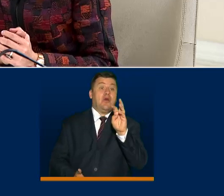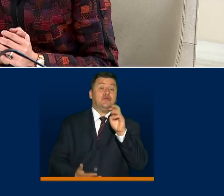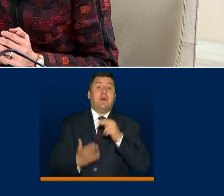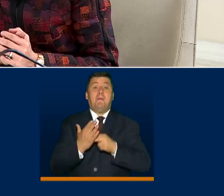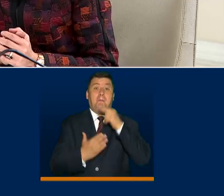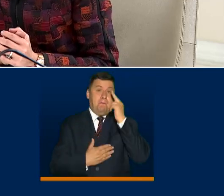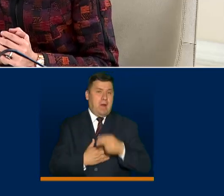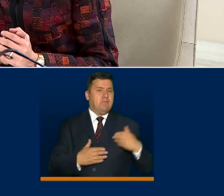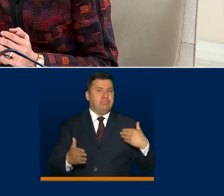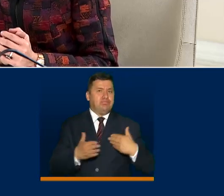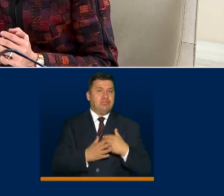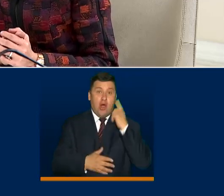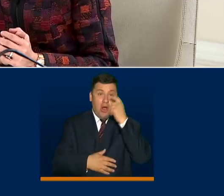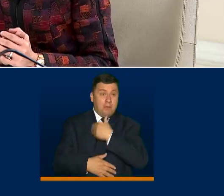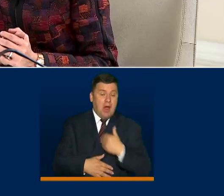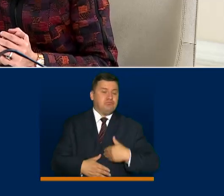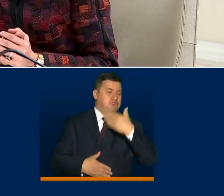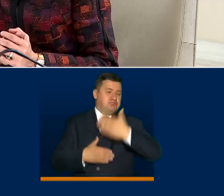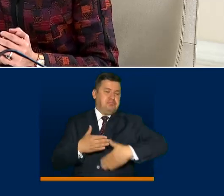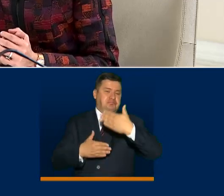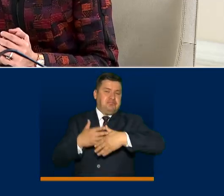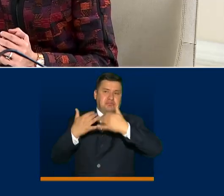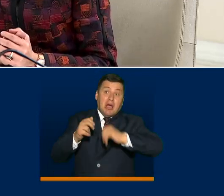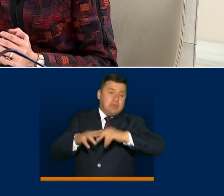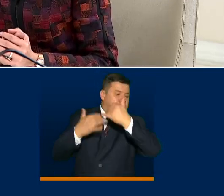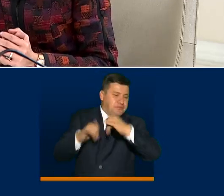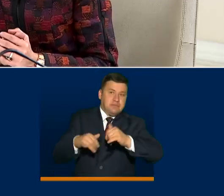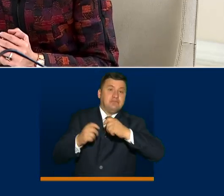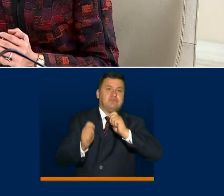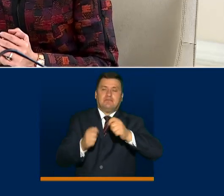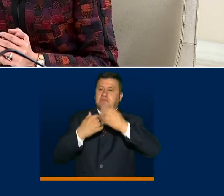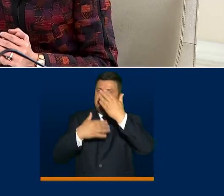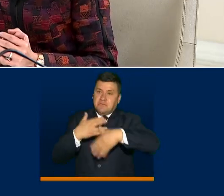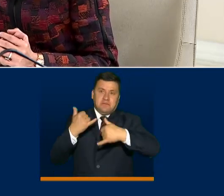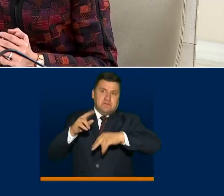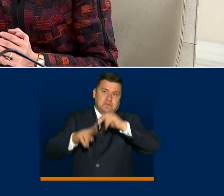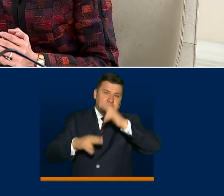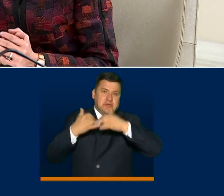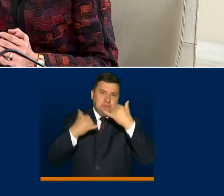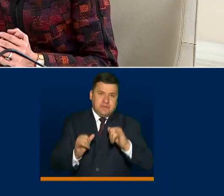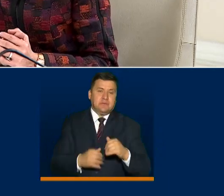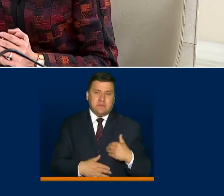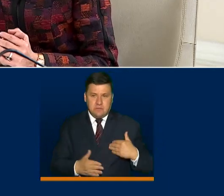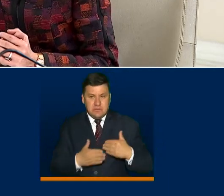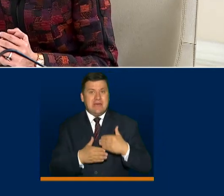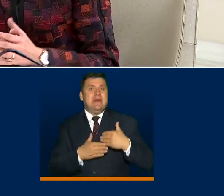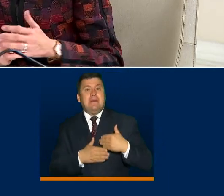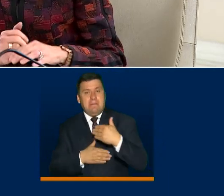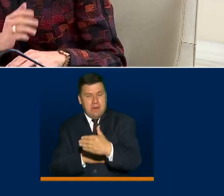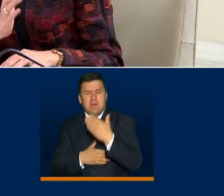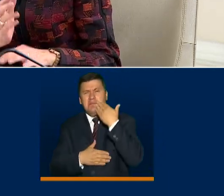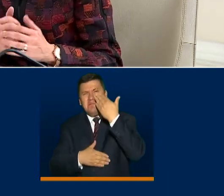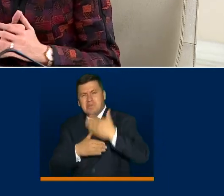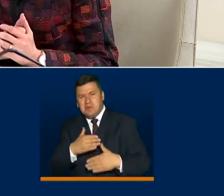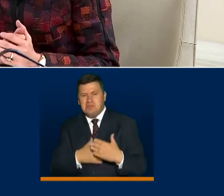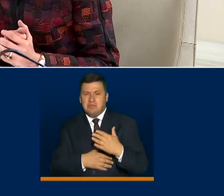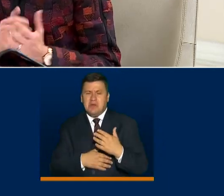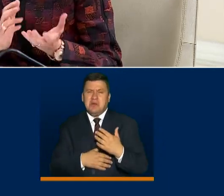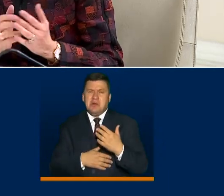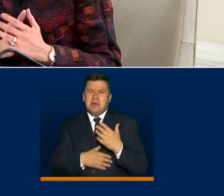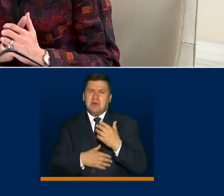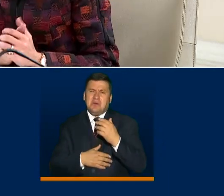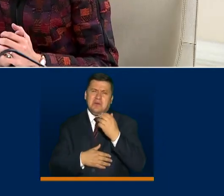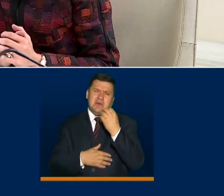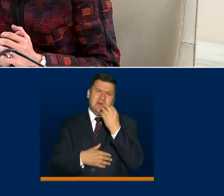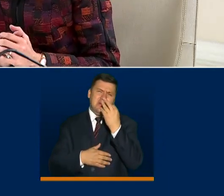que se concluirán en este gobierno y se terminan, y 22 proyectos que se inician las obras durante este gobierno y se terminarán dentro de los siguientes